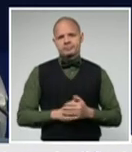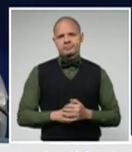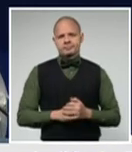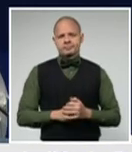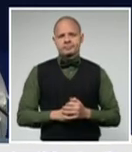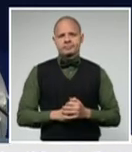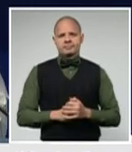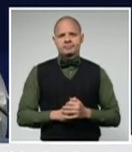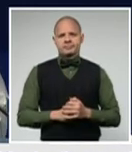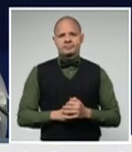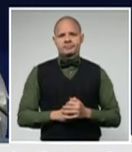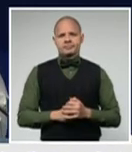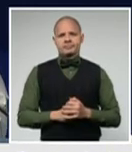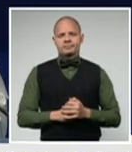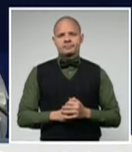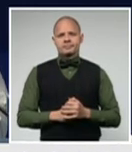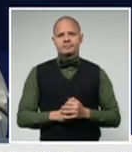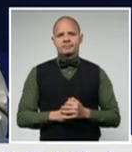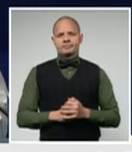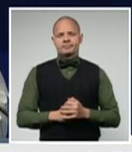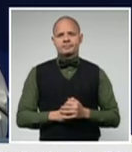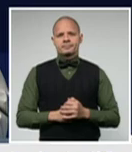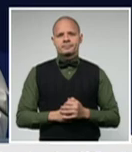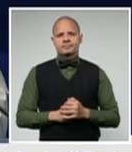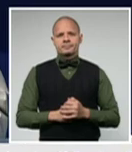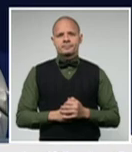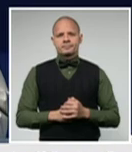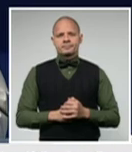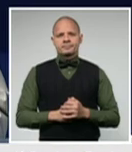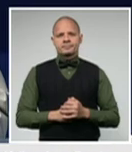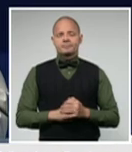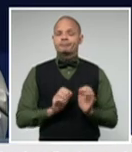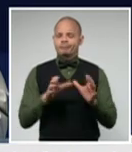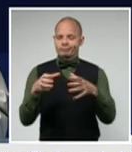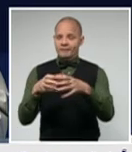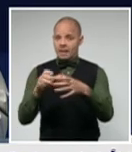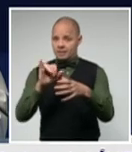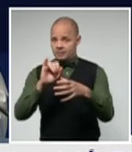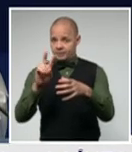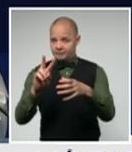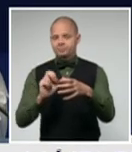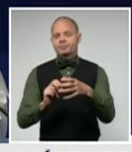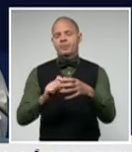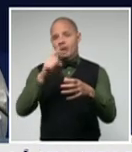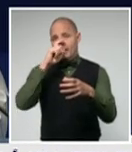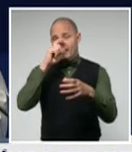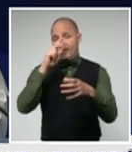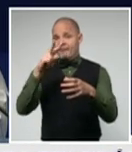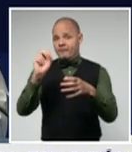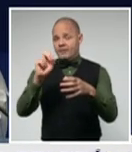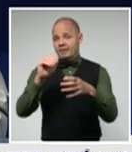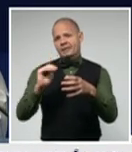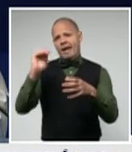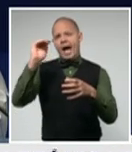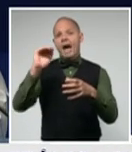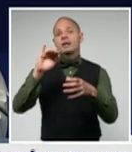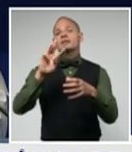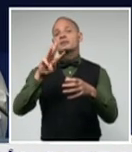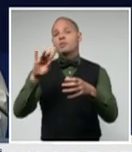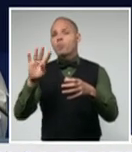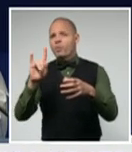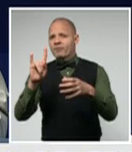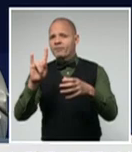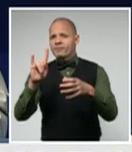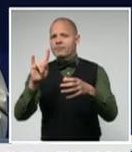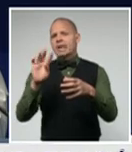recuperados en estos momentos. De 20 a 39 años, 33, de 40 a